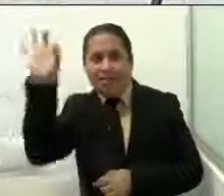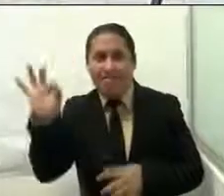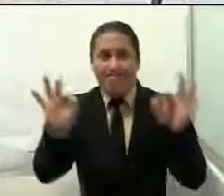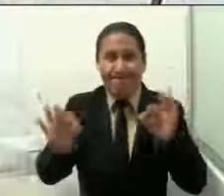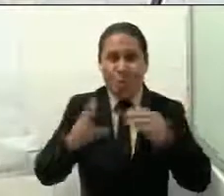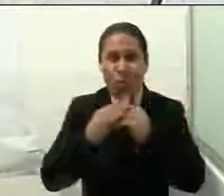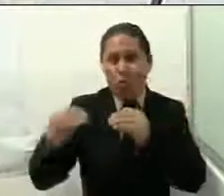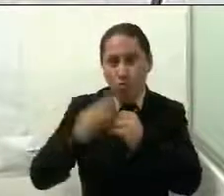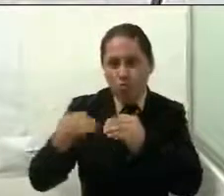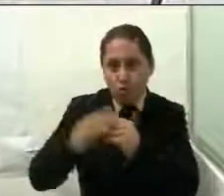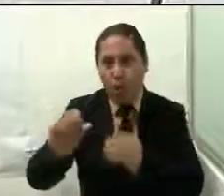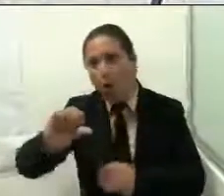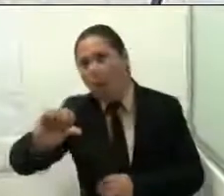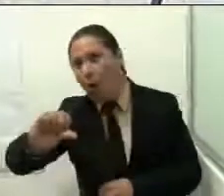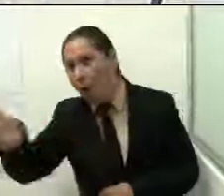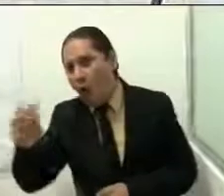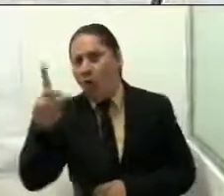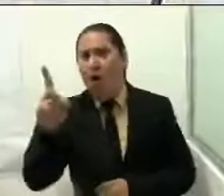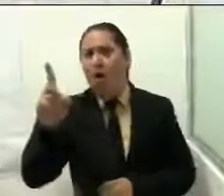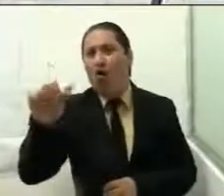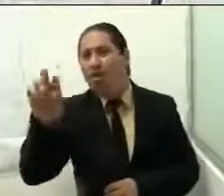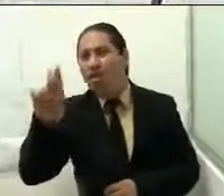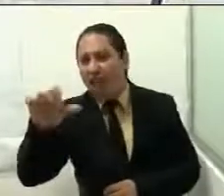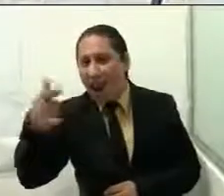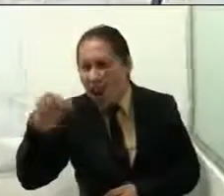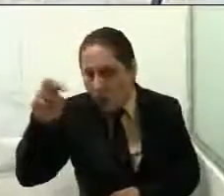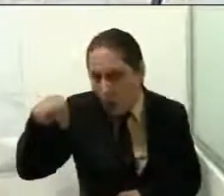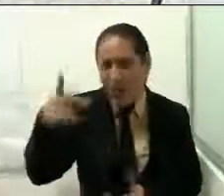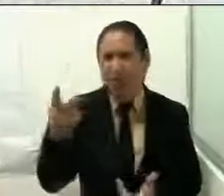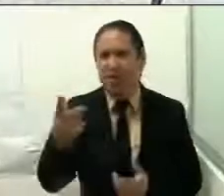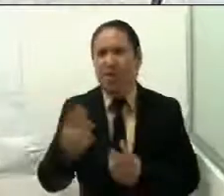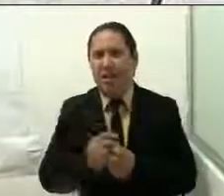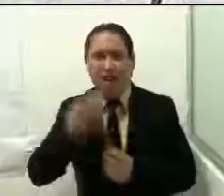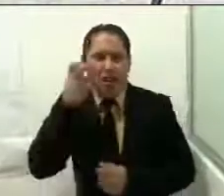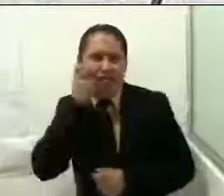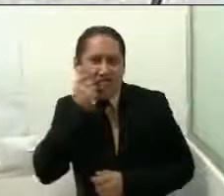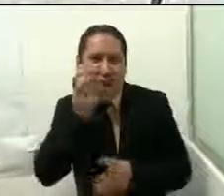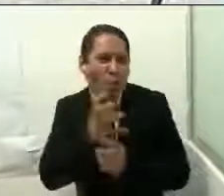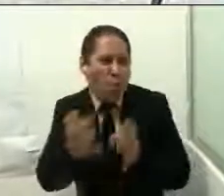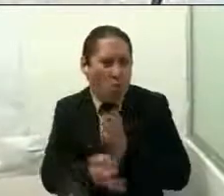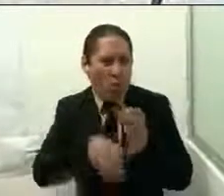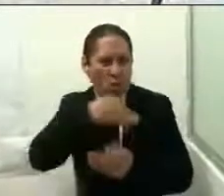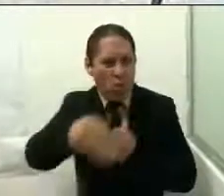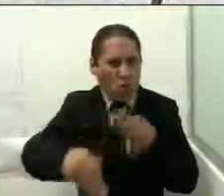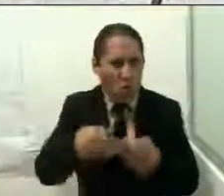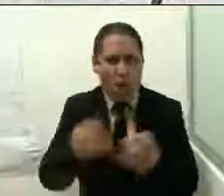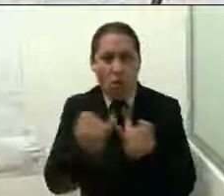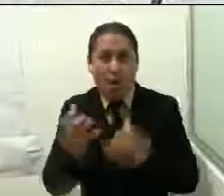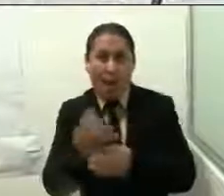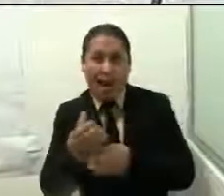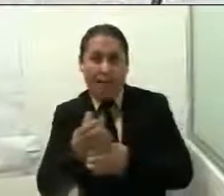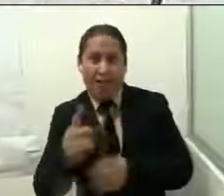dragón amarillo de los cítricos vigilancia epidemiológica de la roya del cafeto